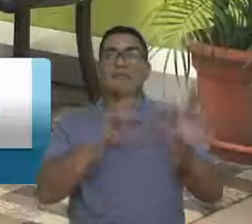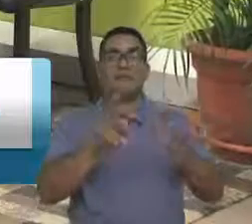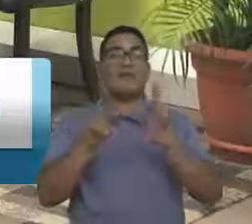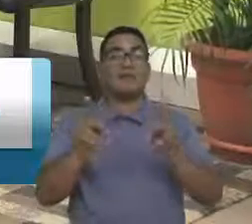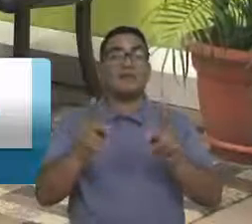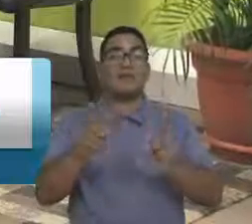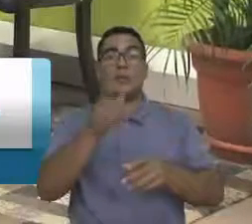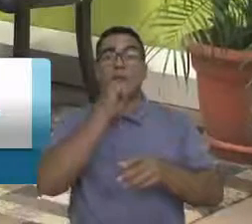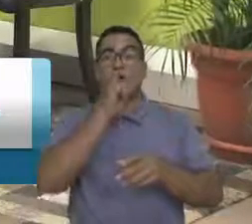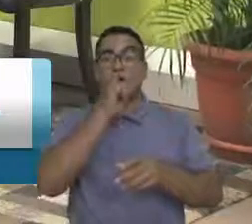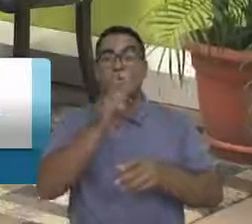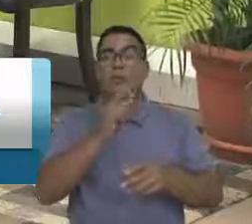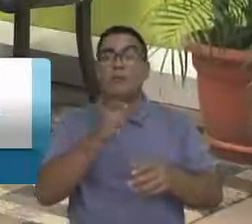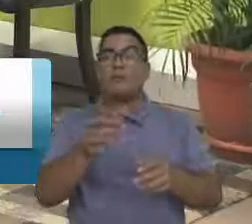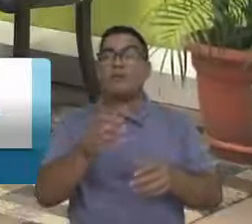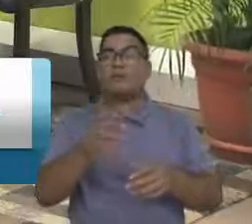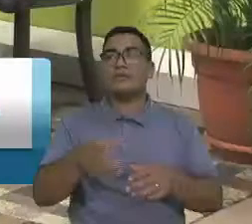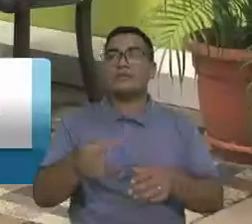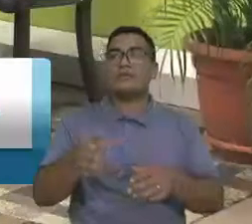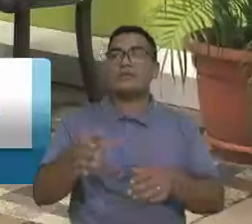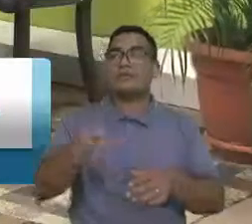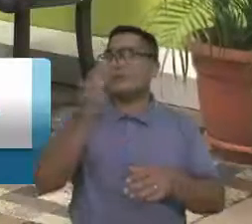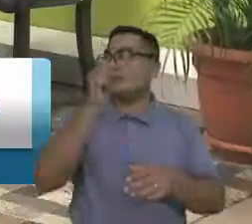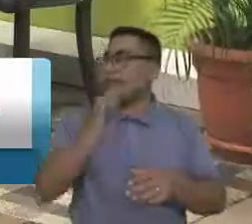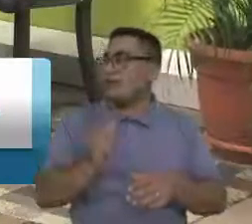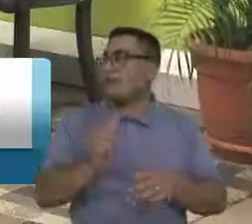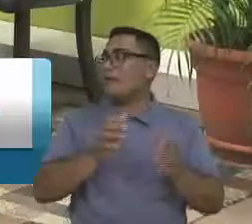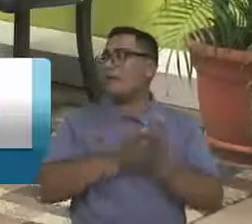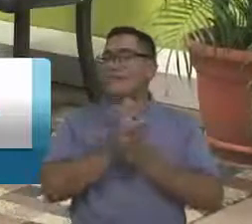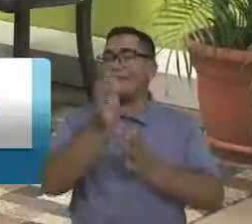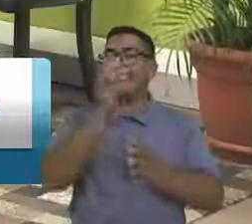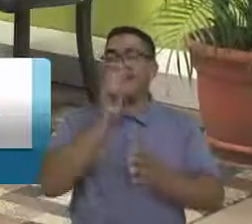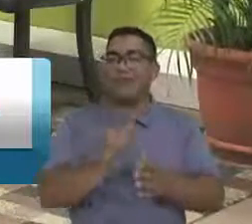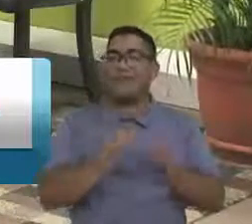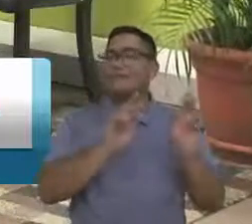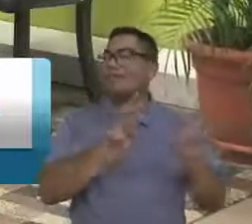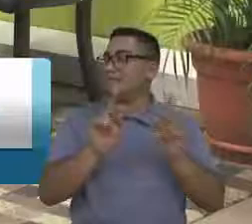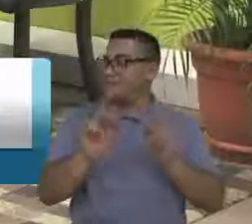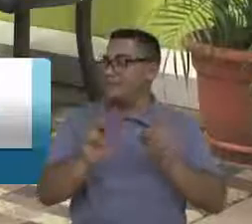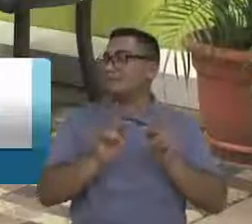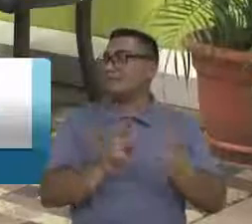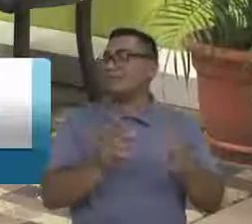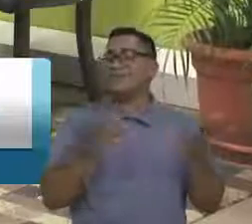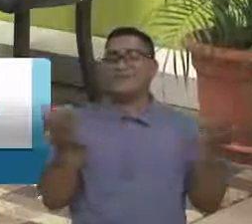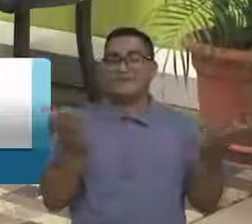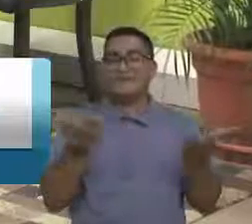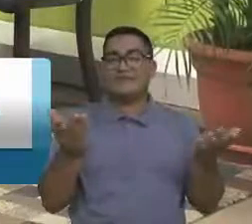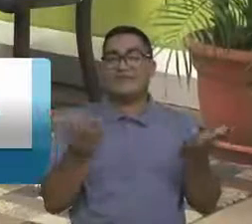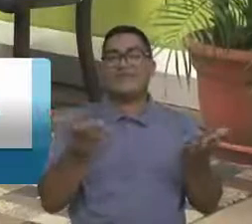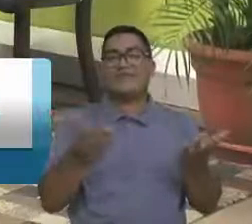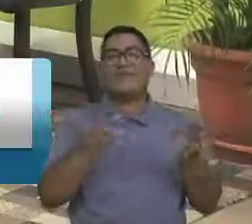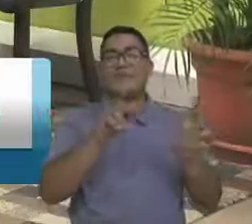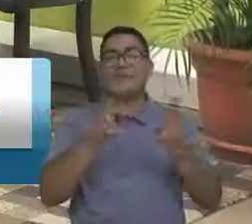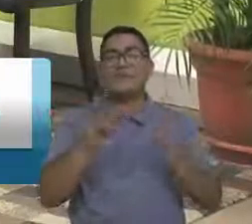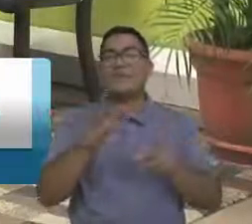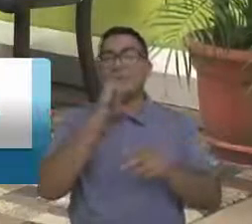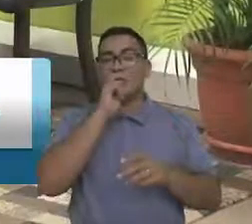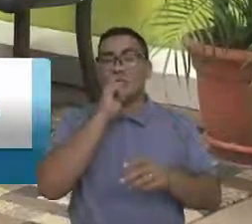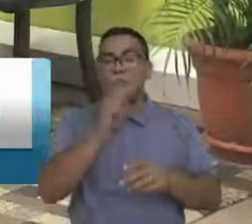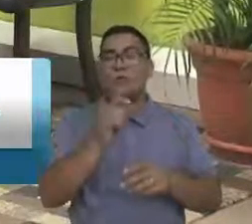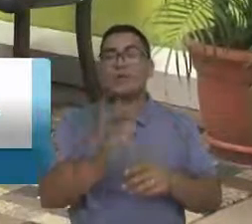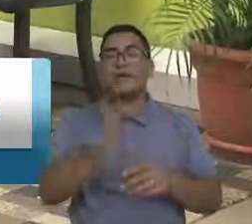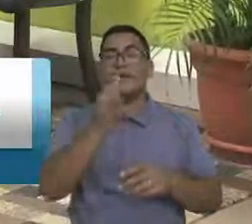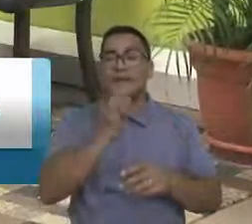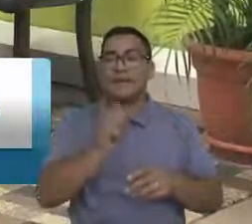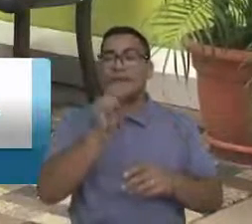nosotros, de la ingesta de líquido. Obviamente hay personas que tienen buena función renal y consumen abundante líquido en el día, y